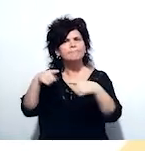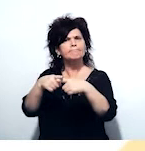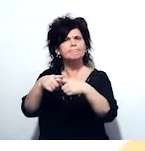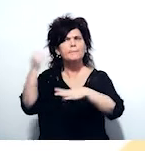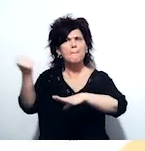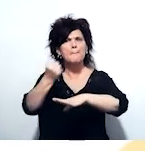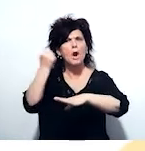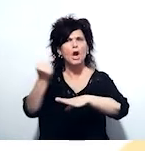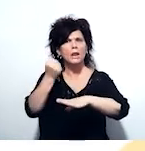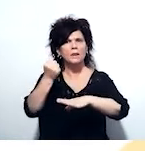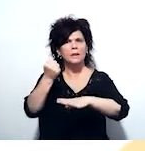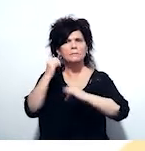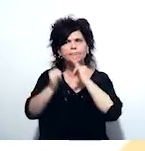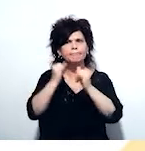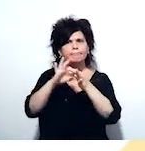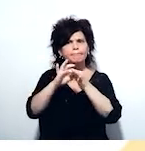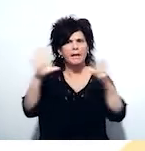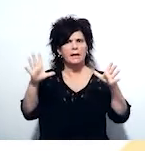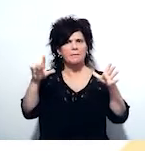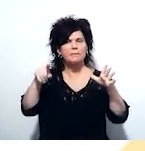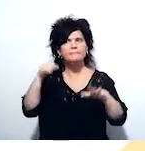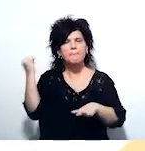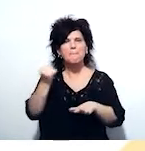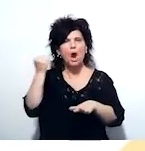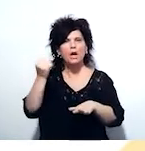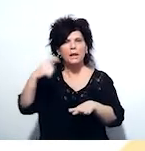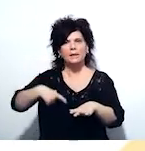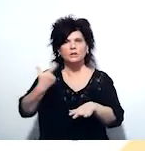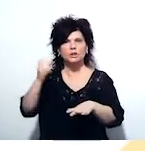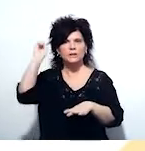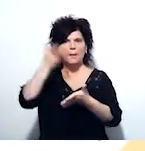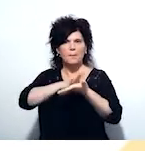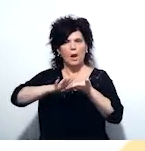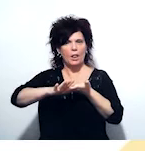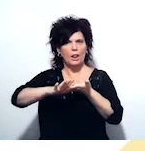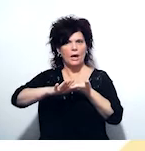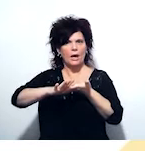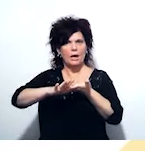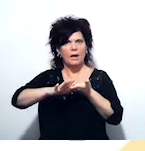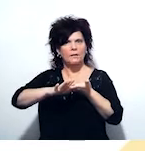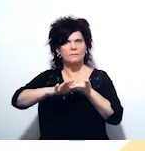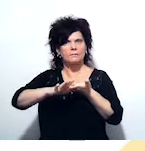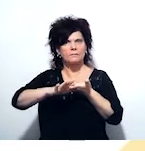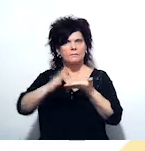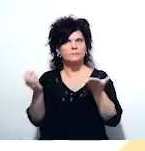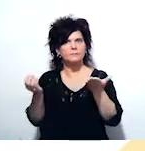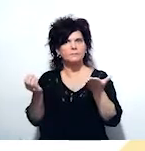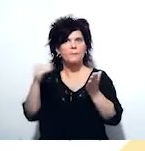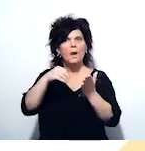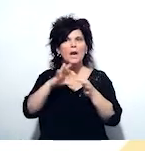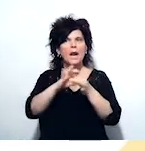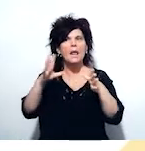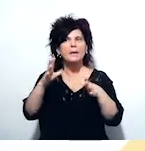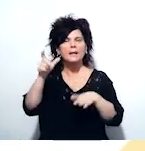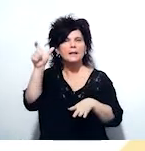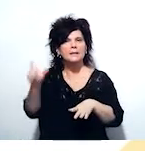súper importante, la libertad de expresión, que es algo tan importante en la sociedad moderna. Entonces, ponen las libertades